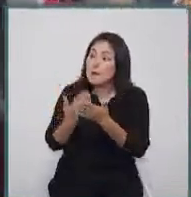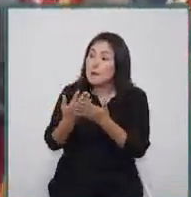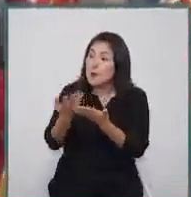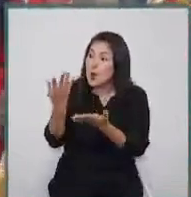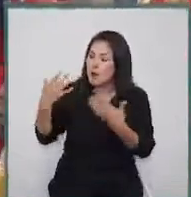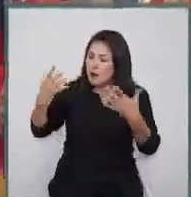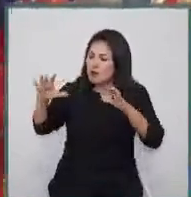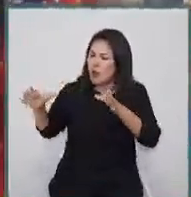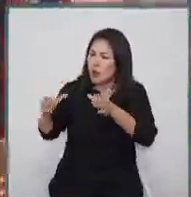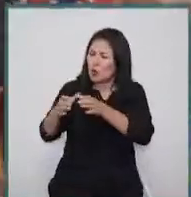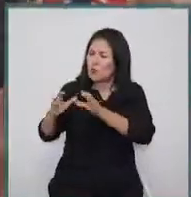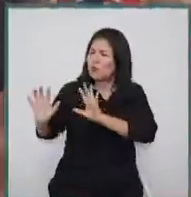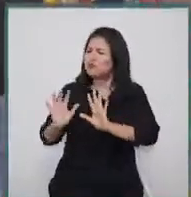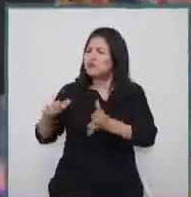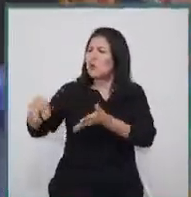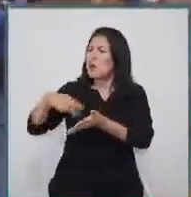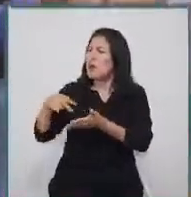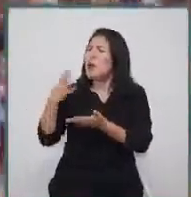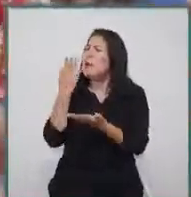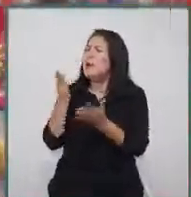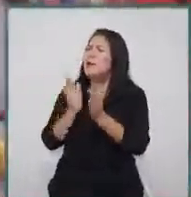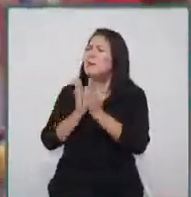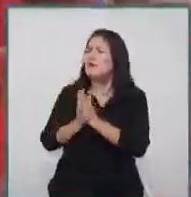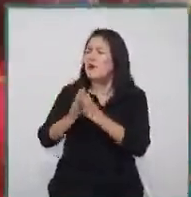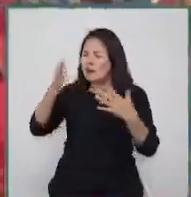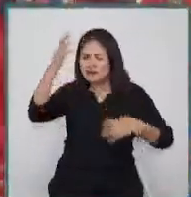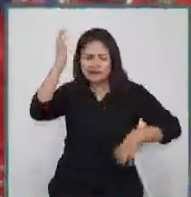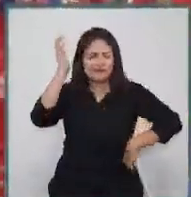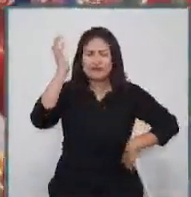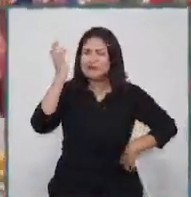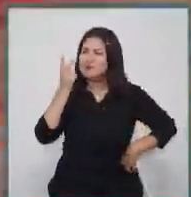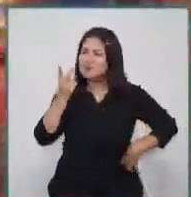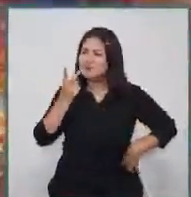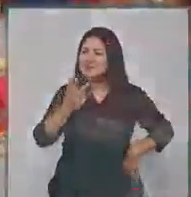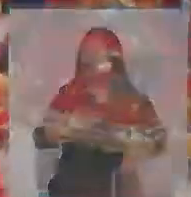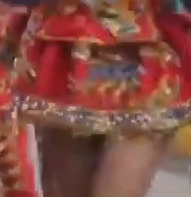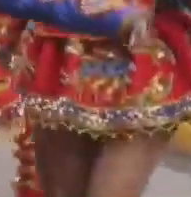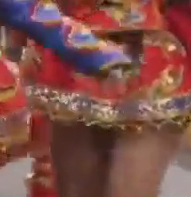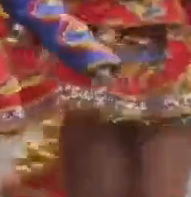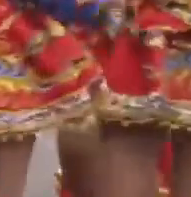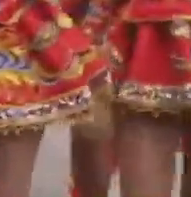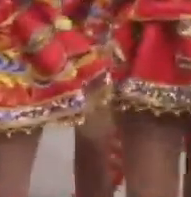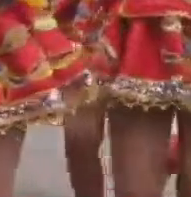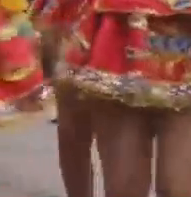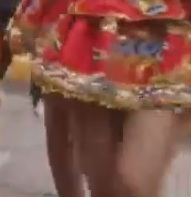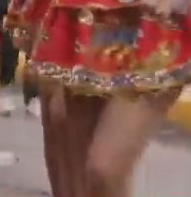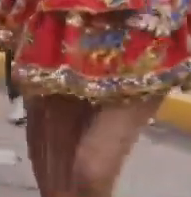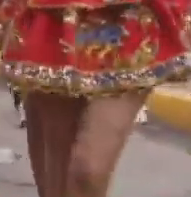una demostración con todo el grupo, chicos. Una dancita caporal.